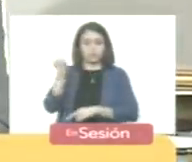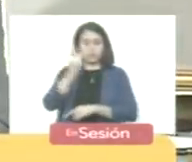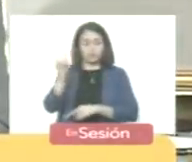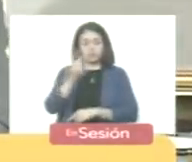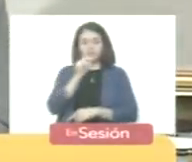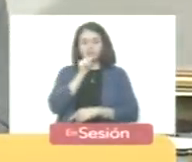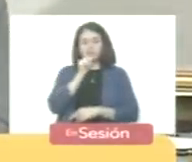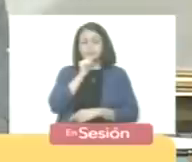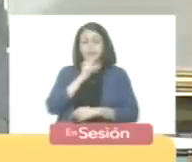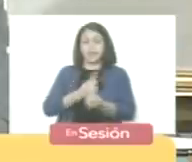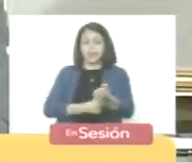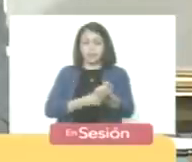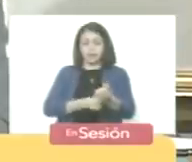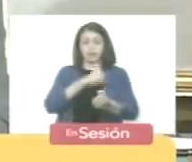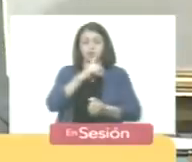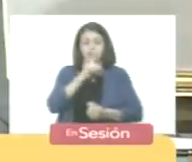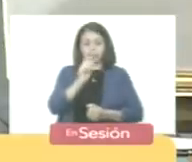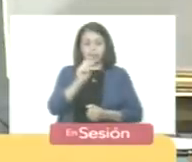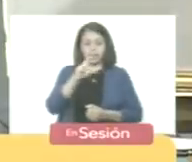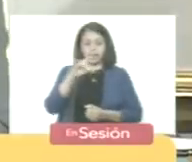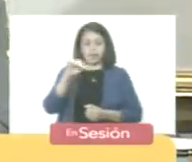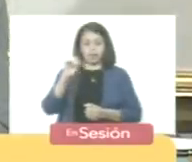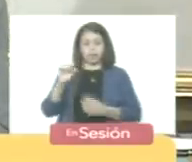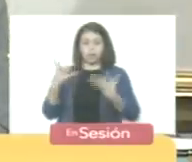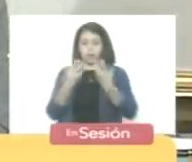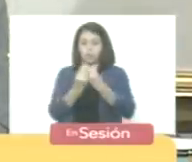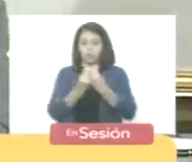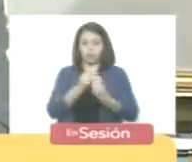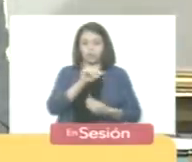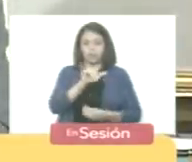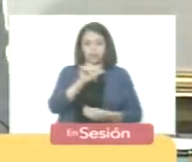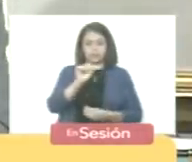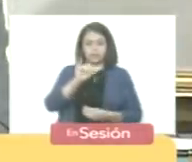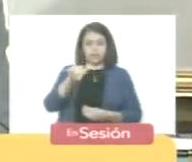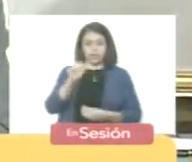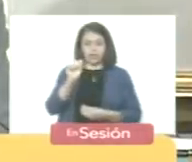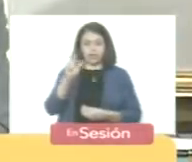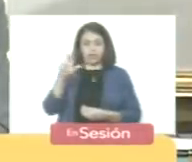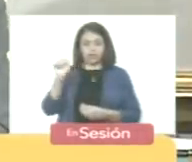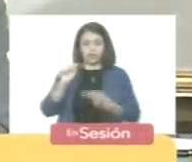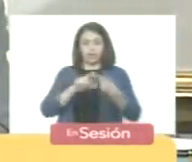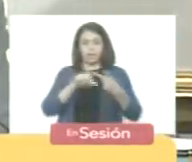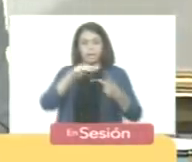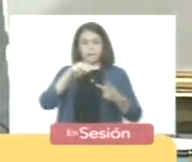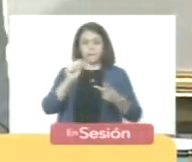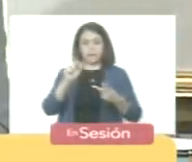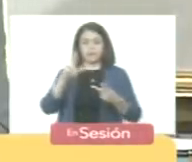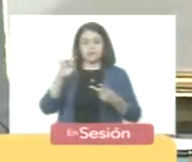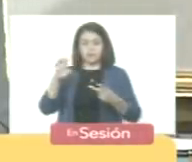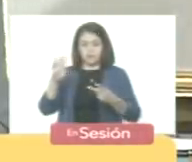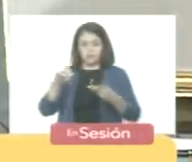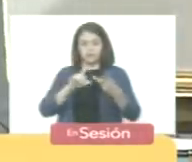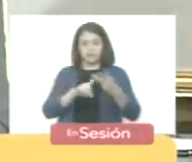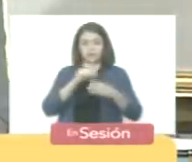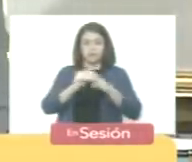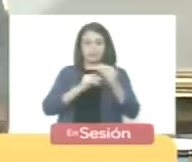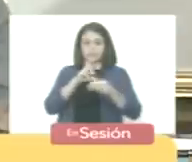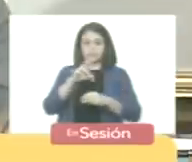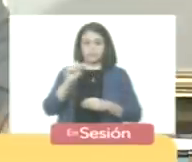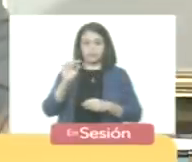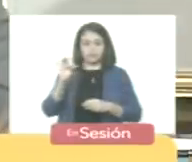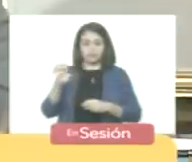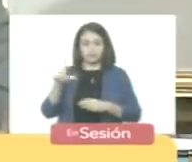parte de nuestro hermano Darío Vivas. Está con nosotros Yajaira Rodríguez, Maribel Medina, Vanel Moreno, Rafael